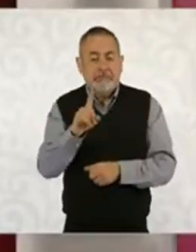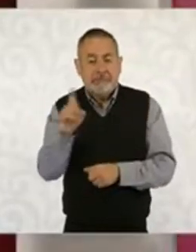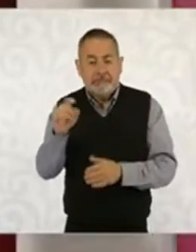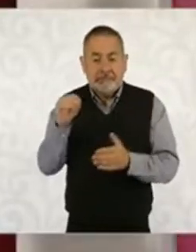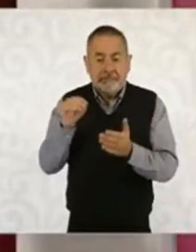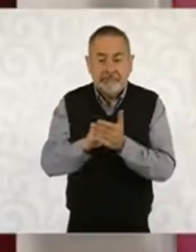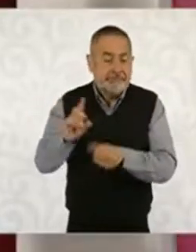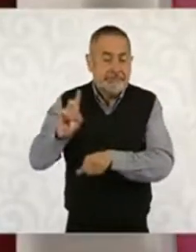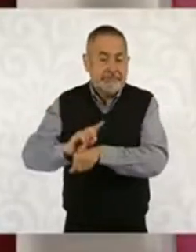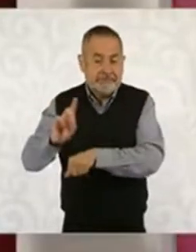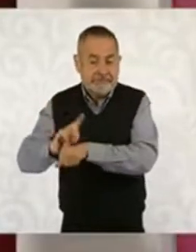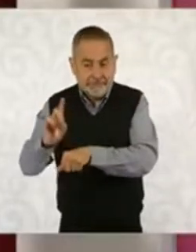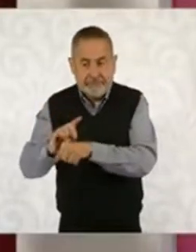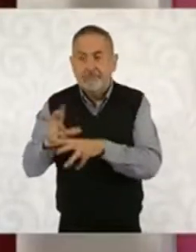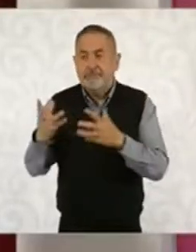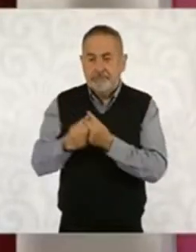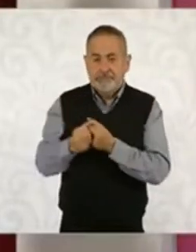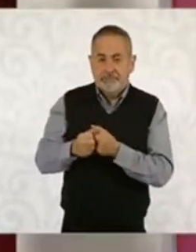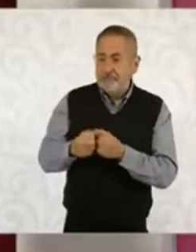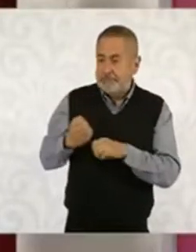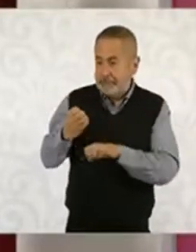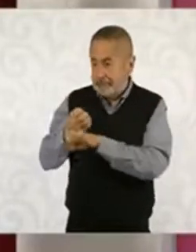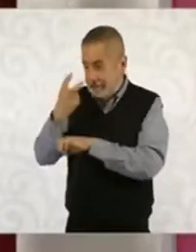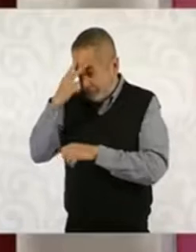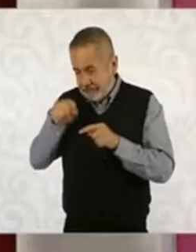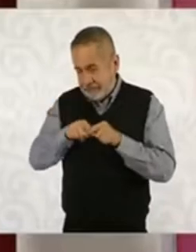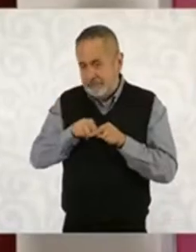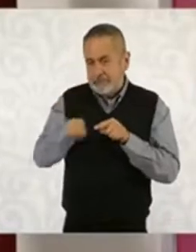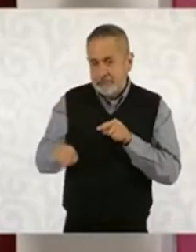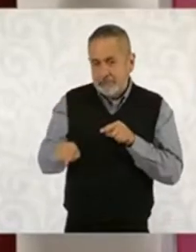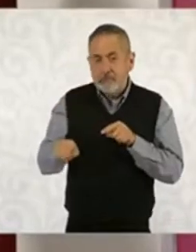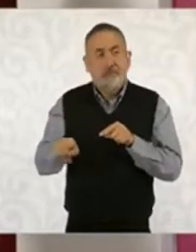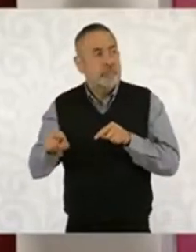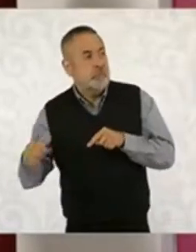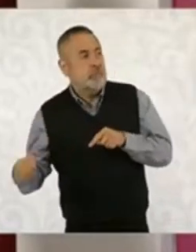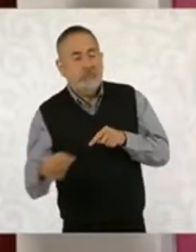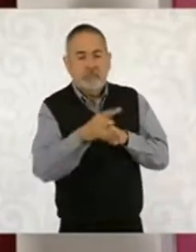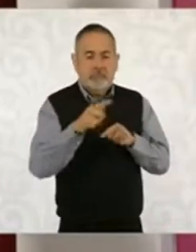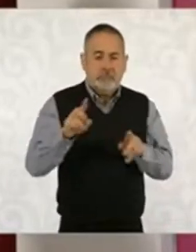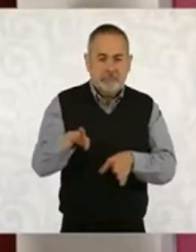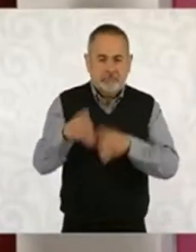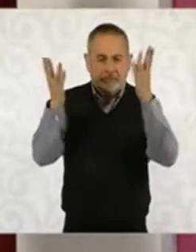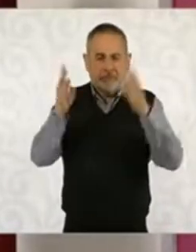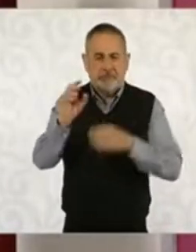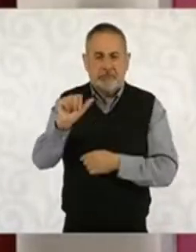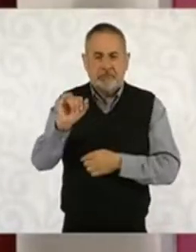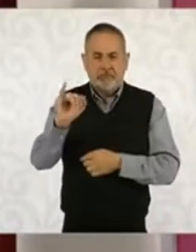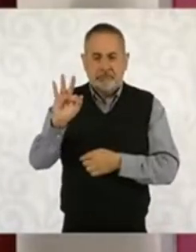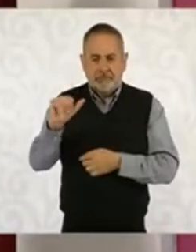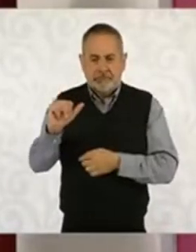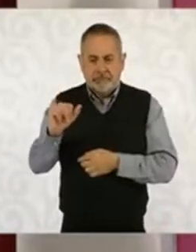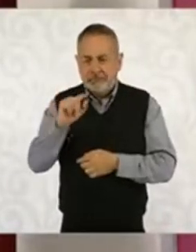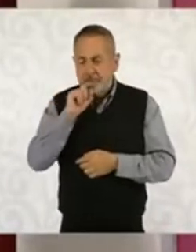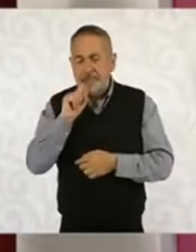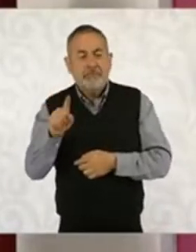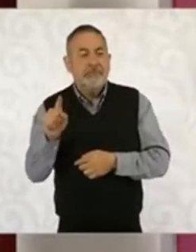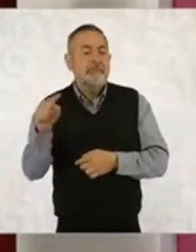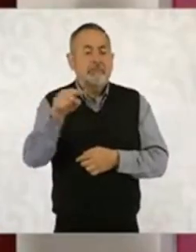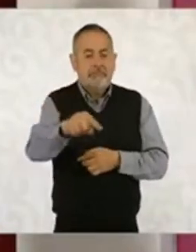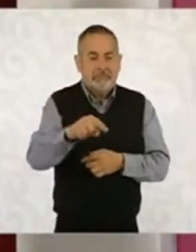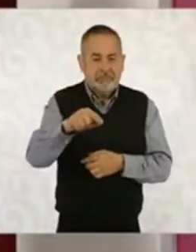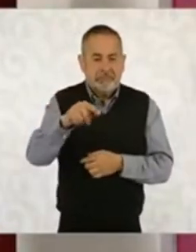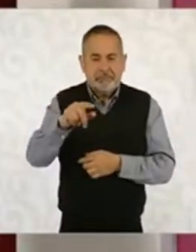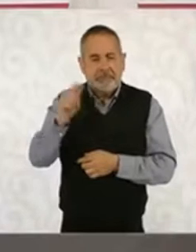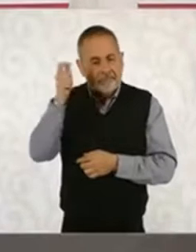recorrido es en el Estado de México y otra parte de ese recorrido, por supuesto, que es al AIFA, y después en Hidalgo, sobre todo en lugares